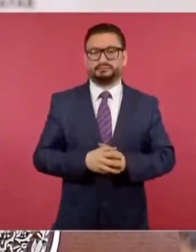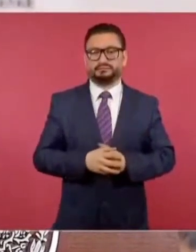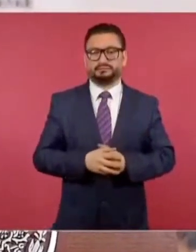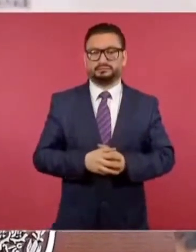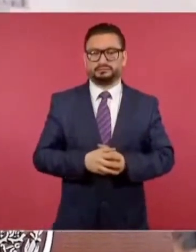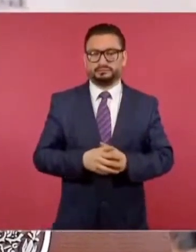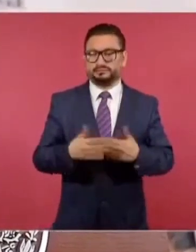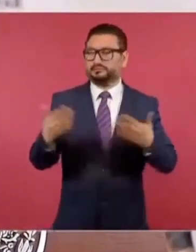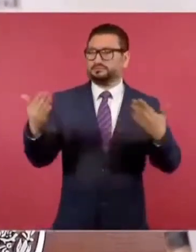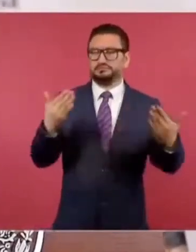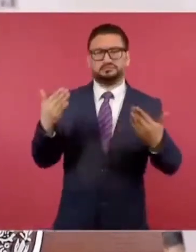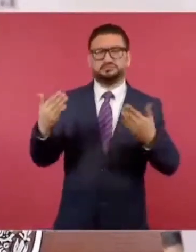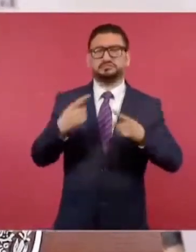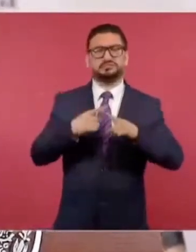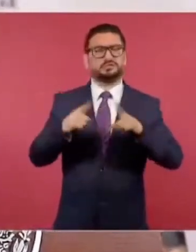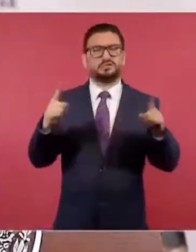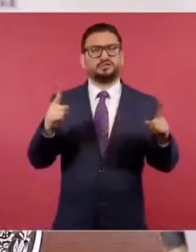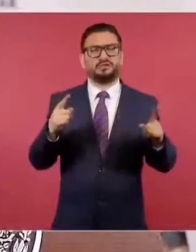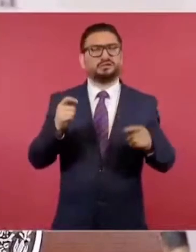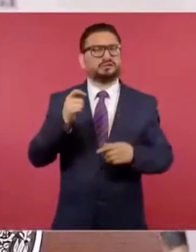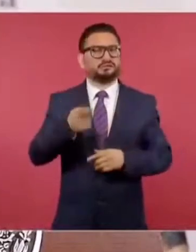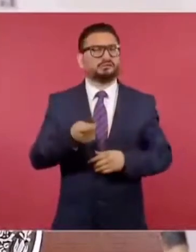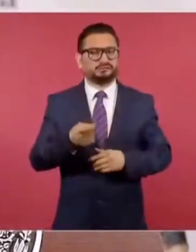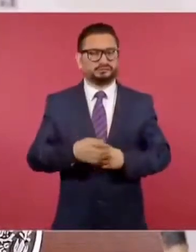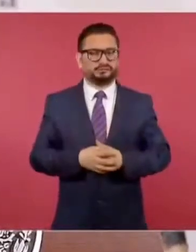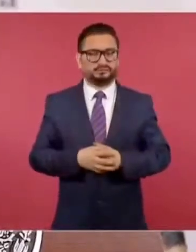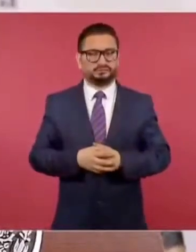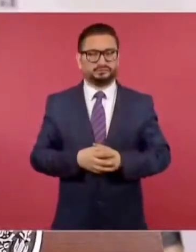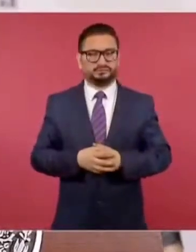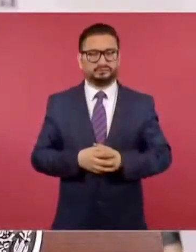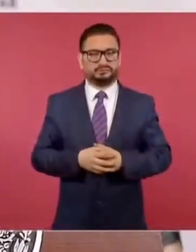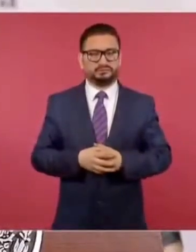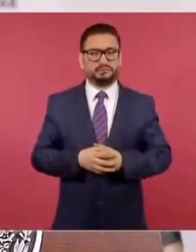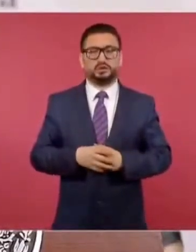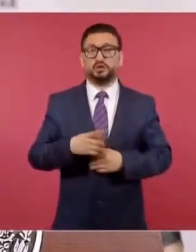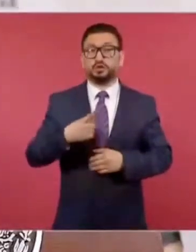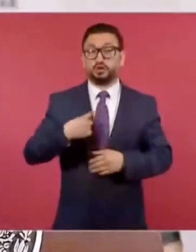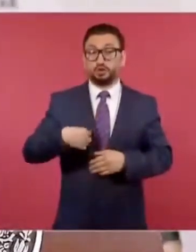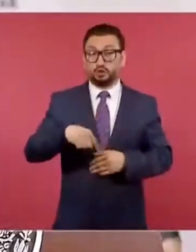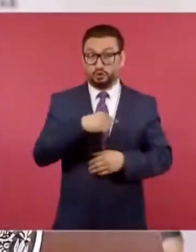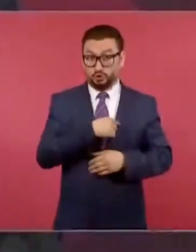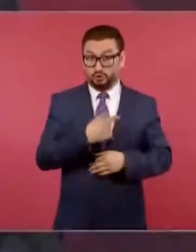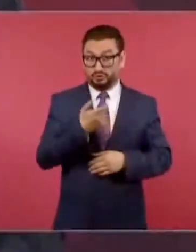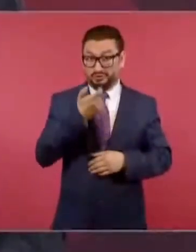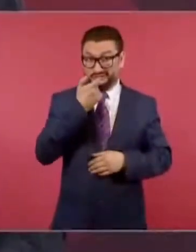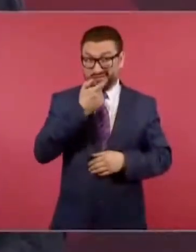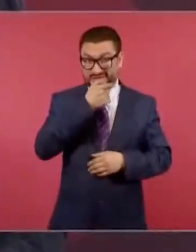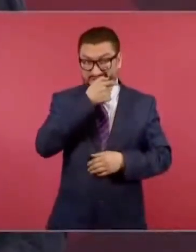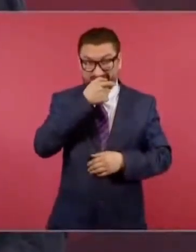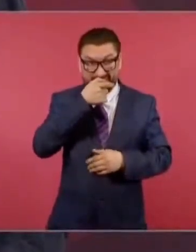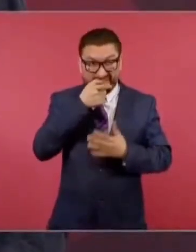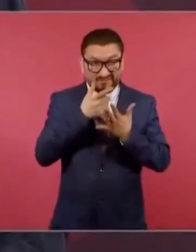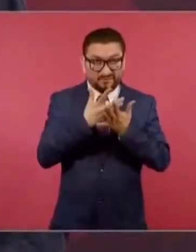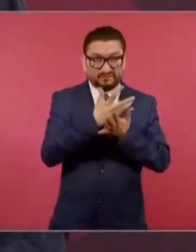La diferencia es que nosotros no lo hacemos por dinero.